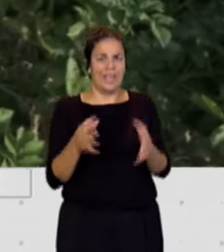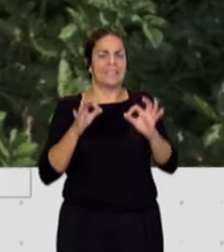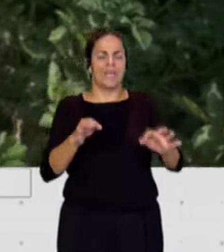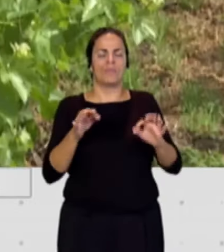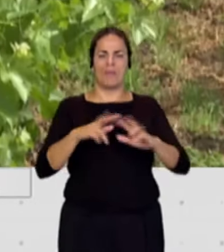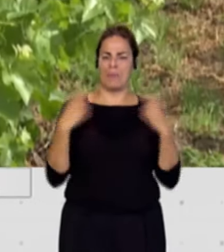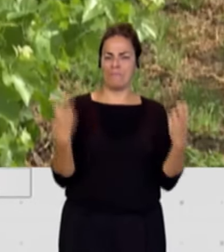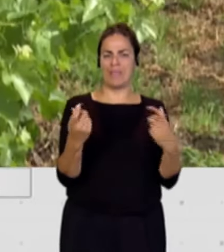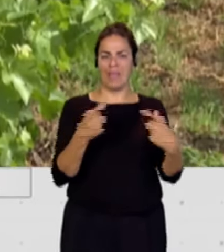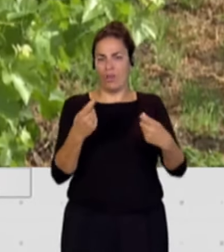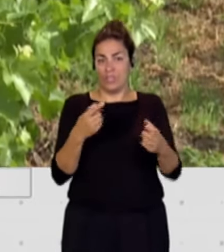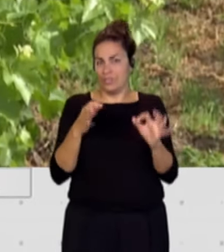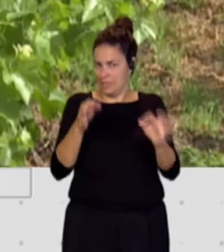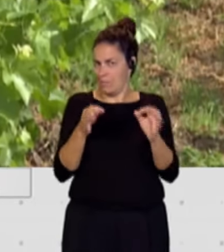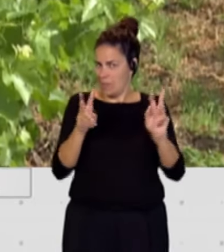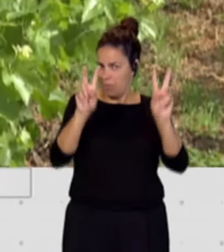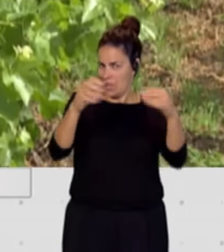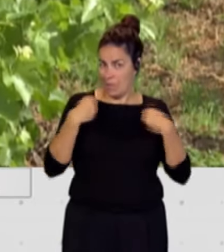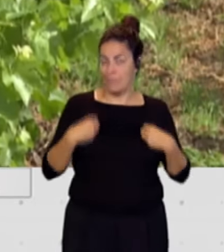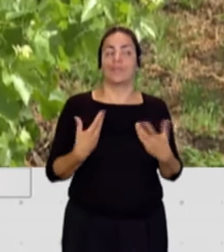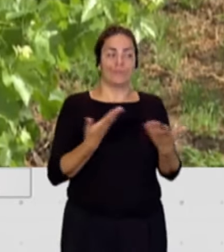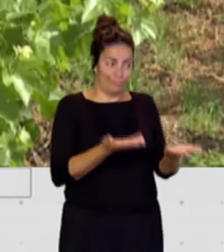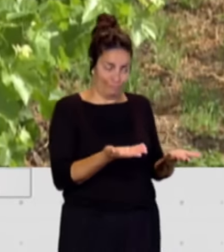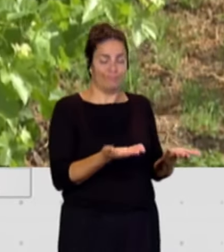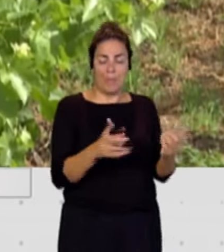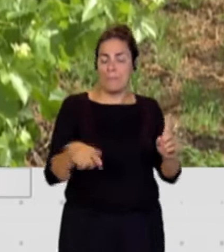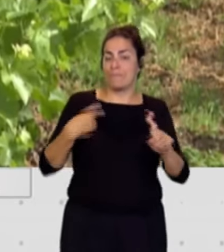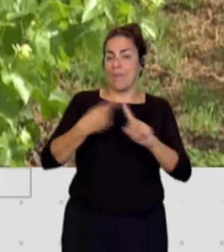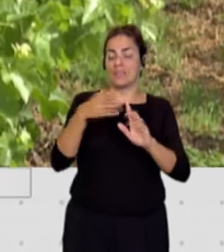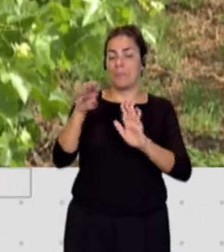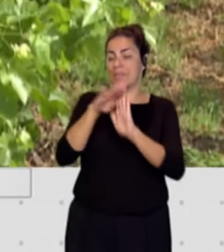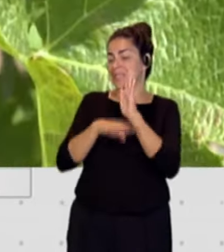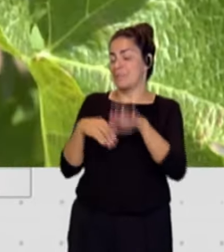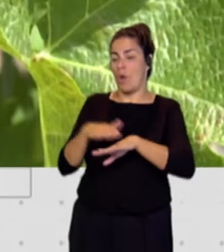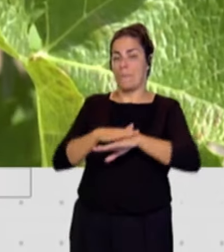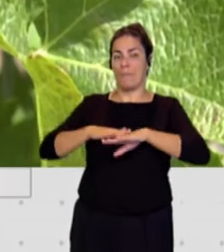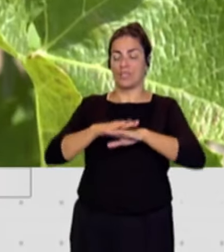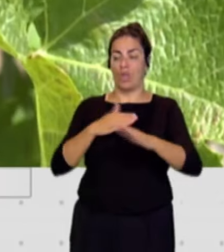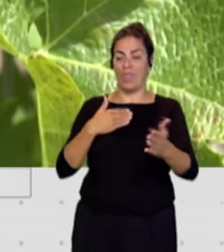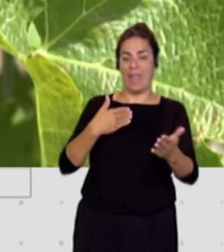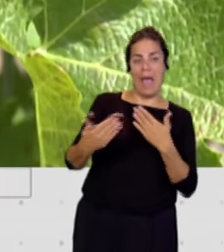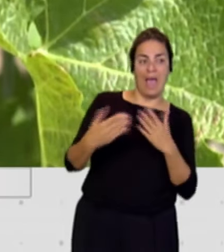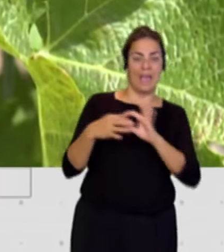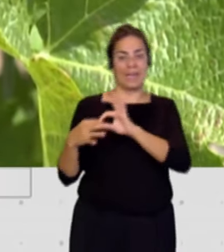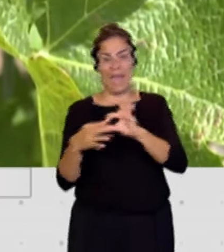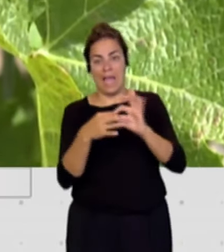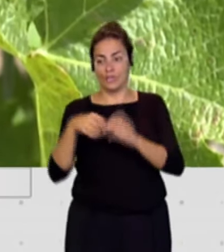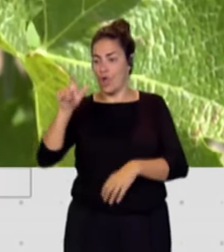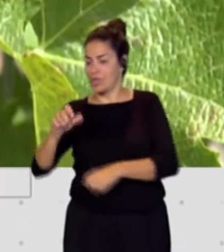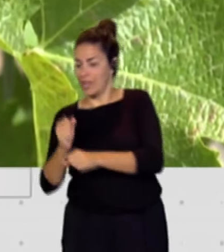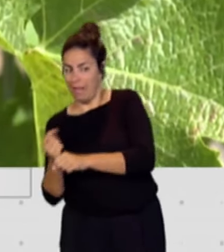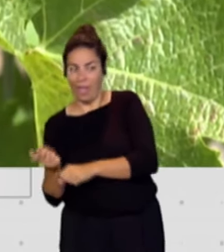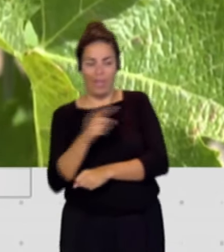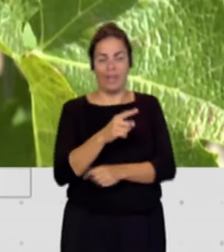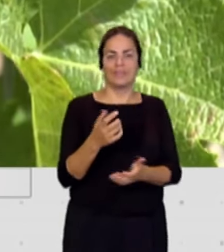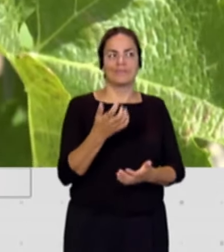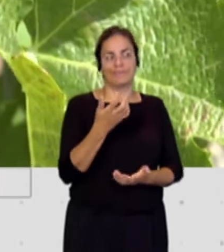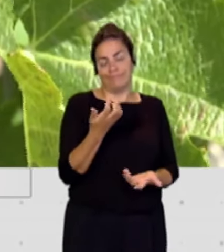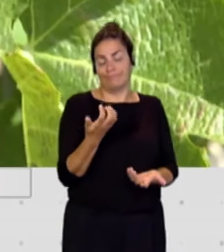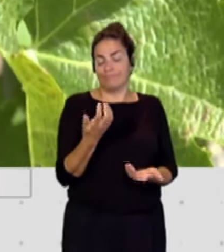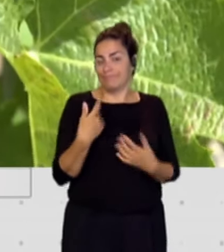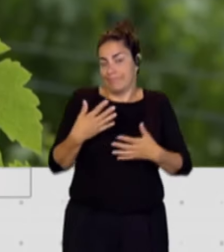negociación y y de los principios básicos de la relación trabajadora había juego efectivamente aquí hay que valorar